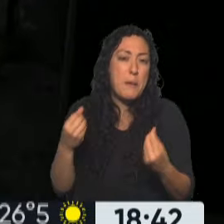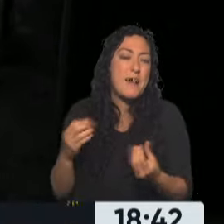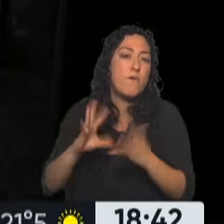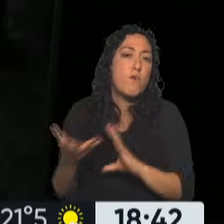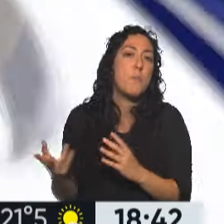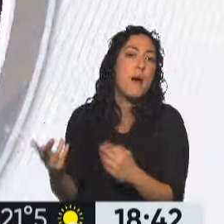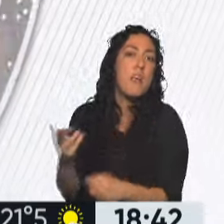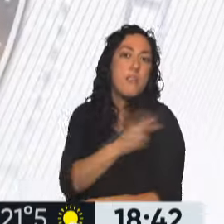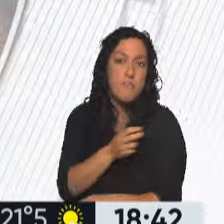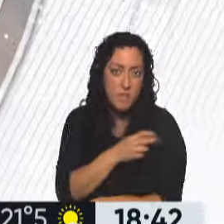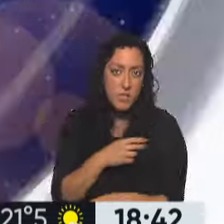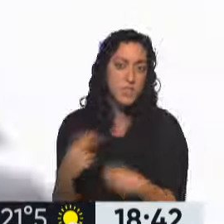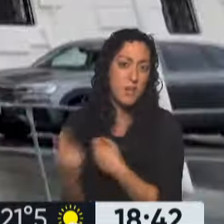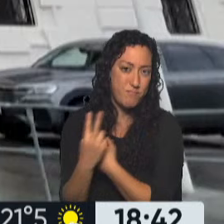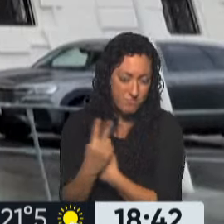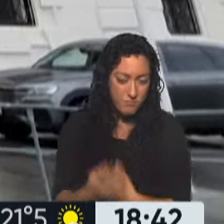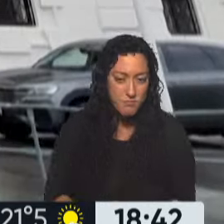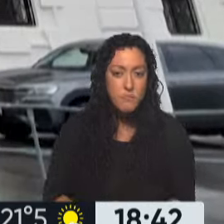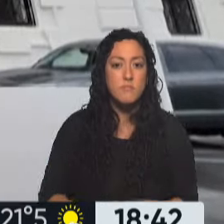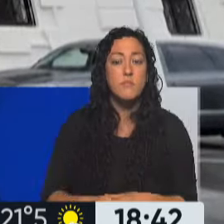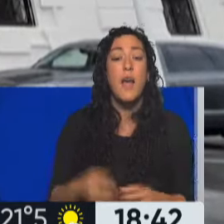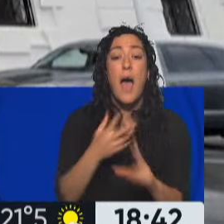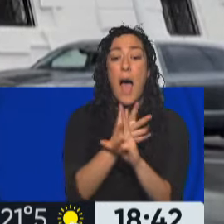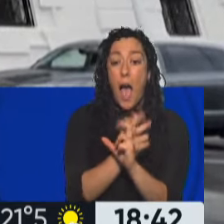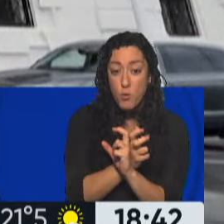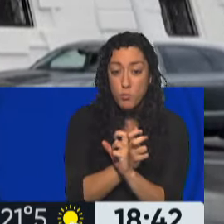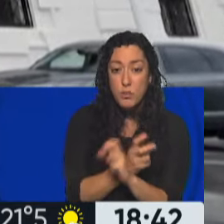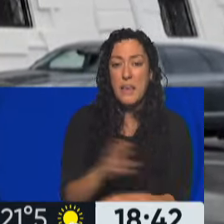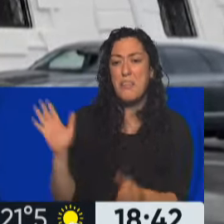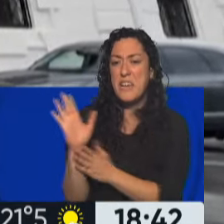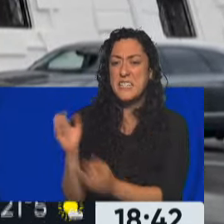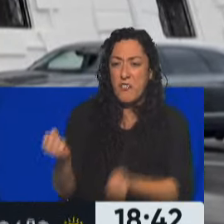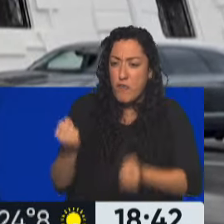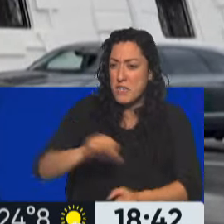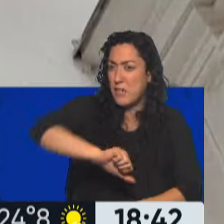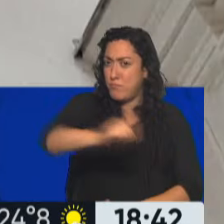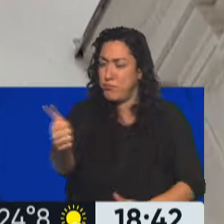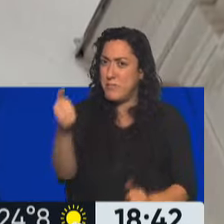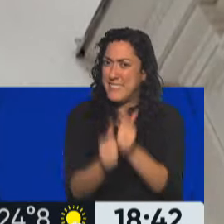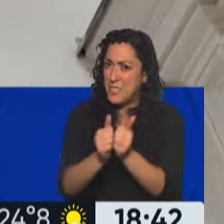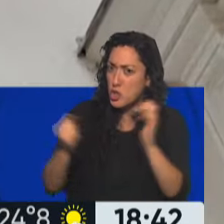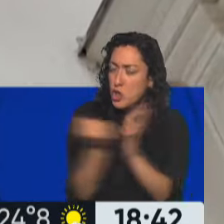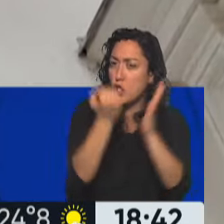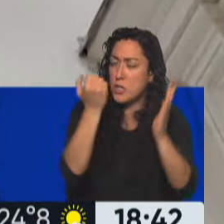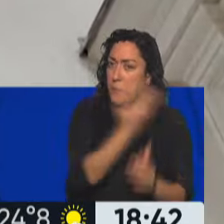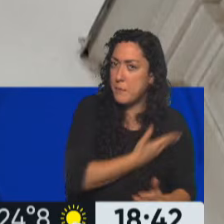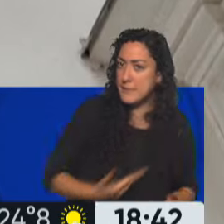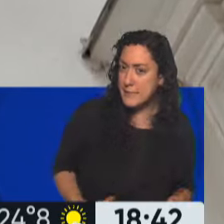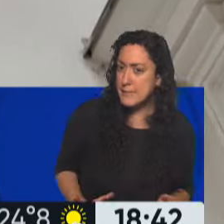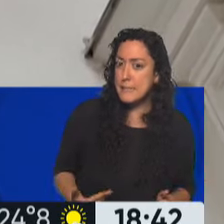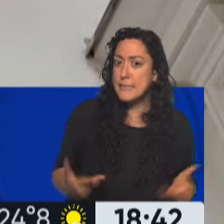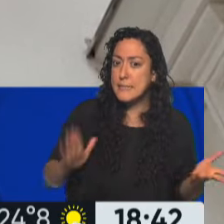guiadas. Austria, la ultraderecha después de la victoria histórica. El presidente progresista Alexander Van der